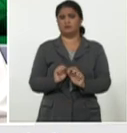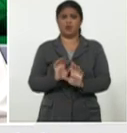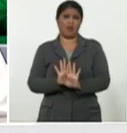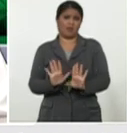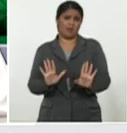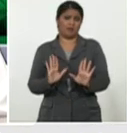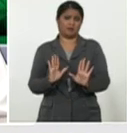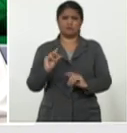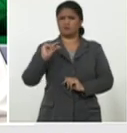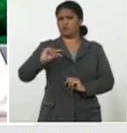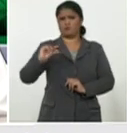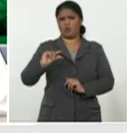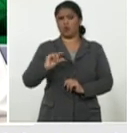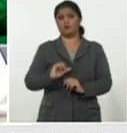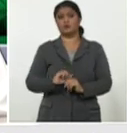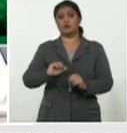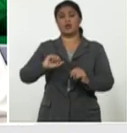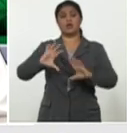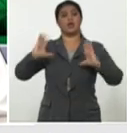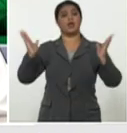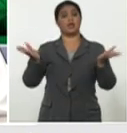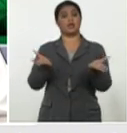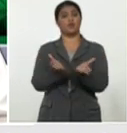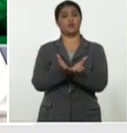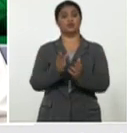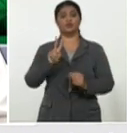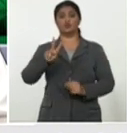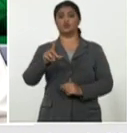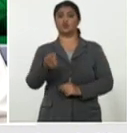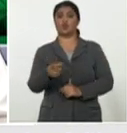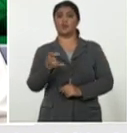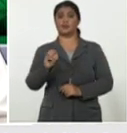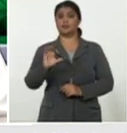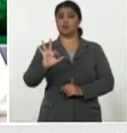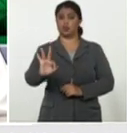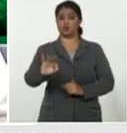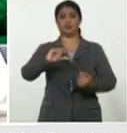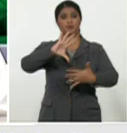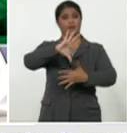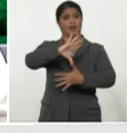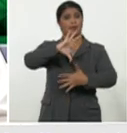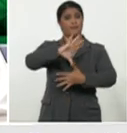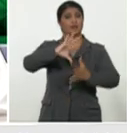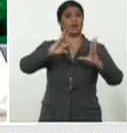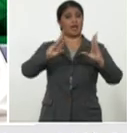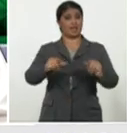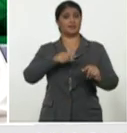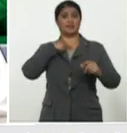menor que la del mundo, 2,08%, menor que la de la región de las Américas,